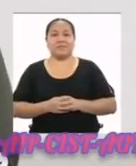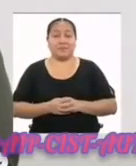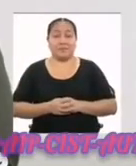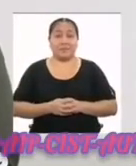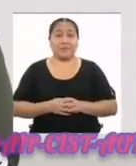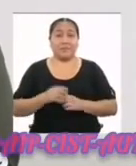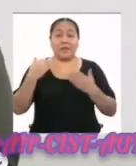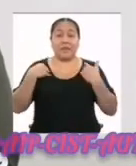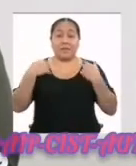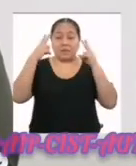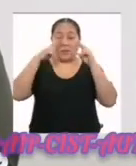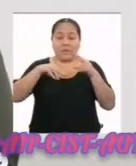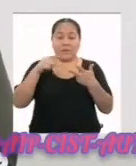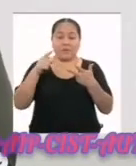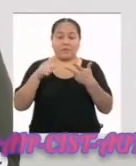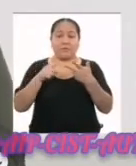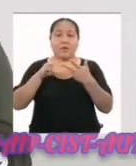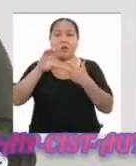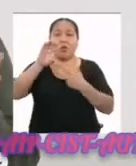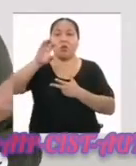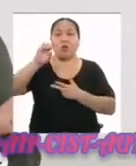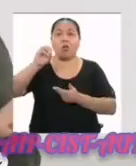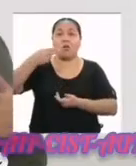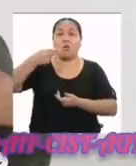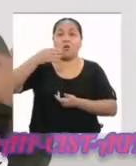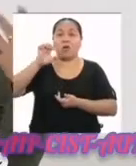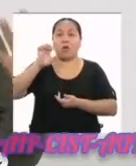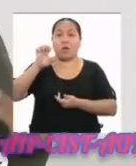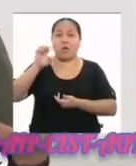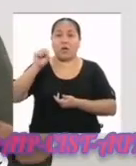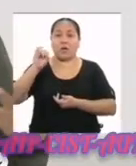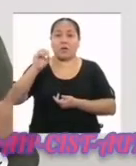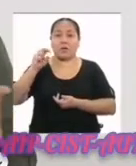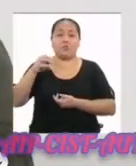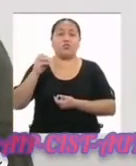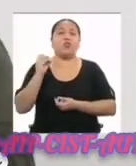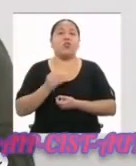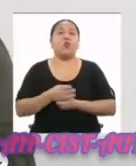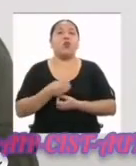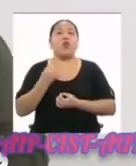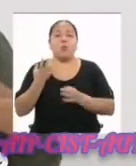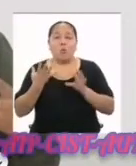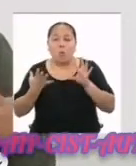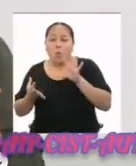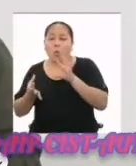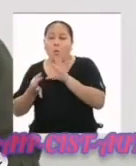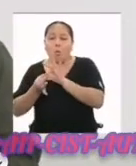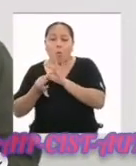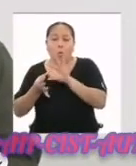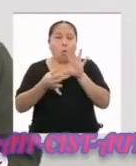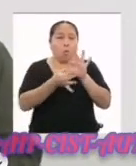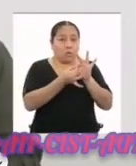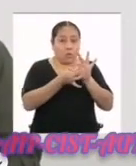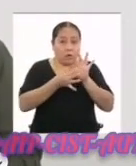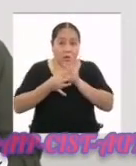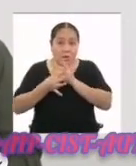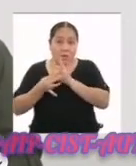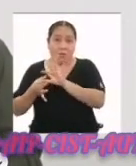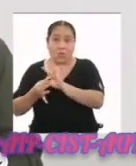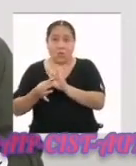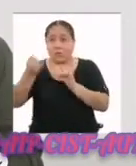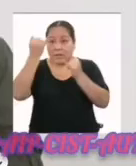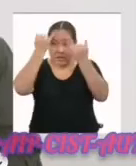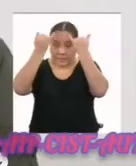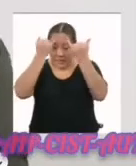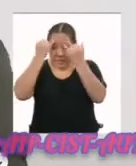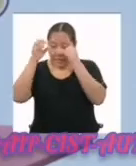tener en cuenta la cohesión. Con esto me refiero a cómo conectamos, cómo articulamos una idea